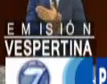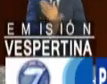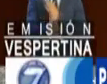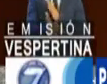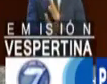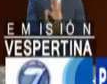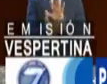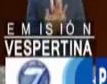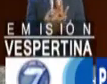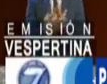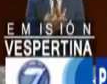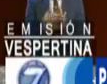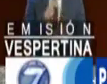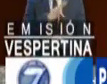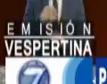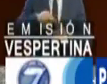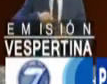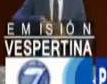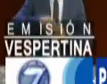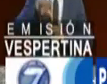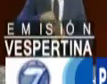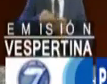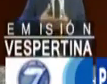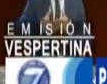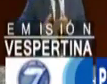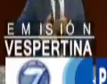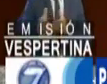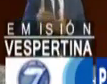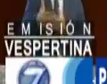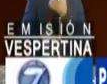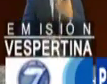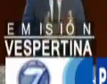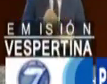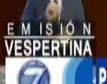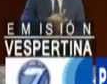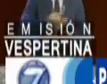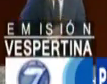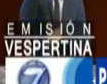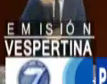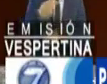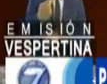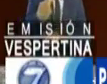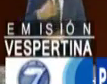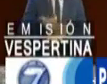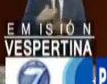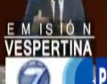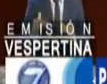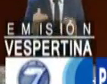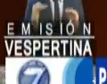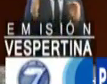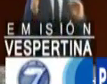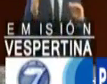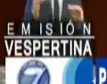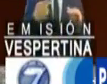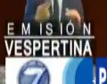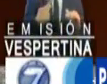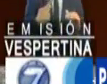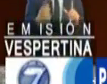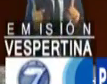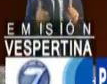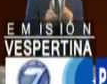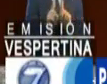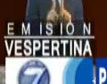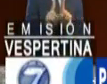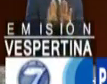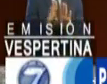haga más grandes aún a nuestros países, para caminar juntos como naciones hermanas. Muchas